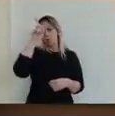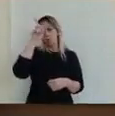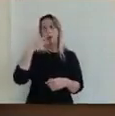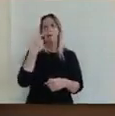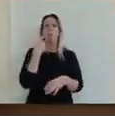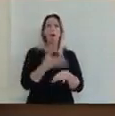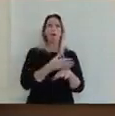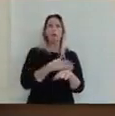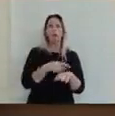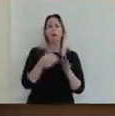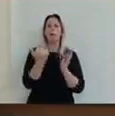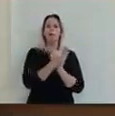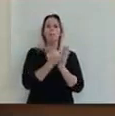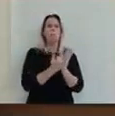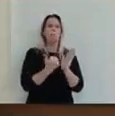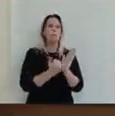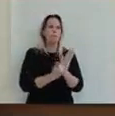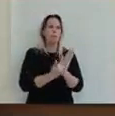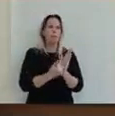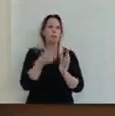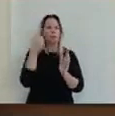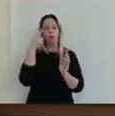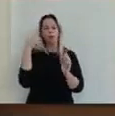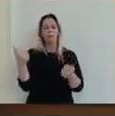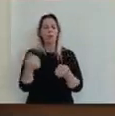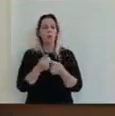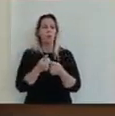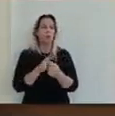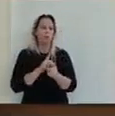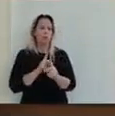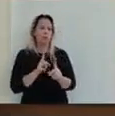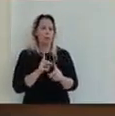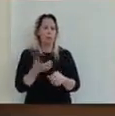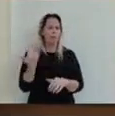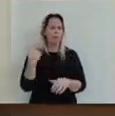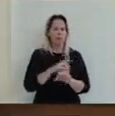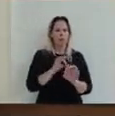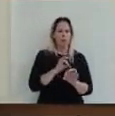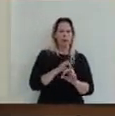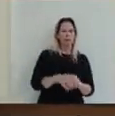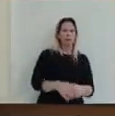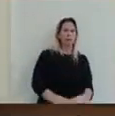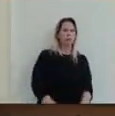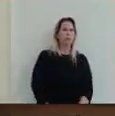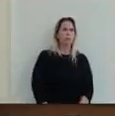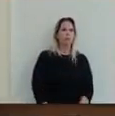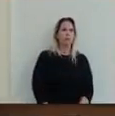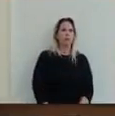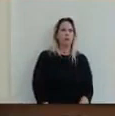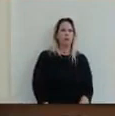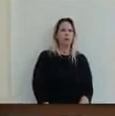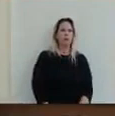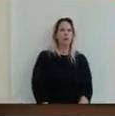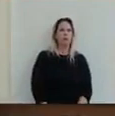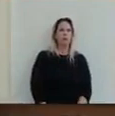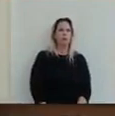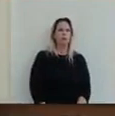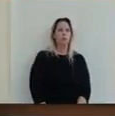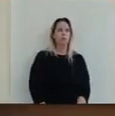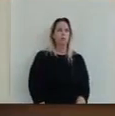corsódromo, nunca hubo un acuerdo para eso. si ese tema lo controla Salud Pública de la